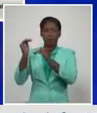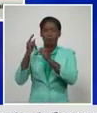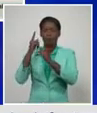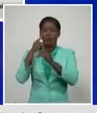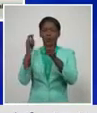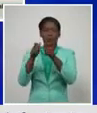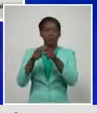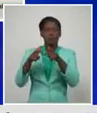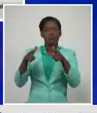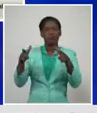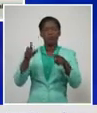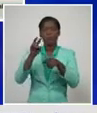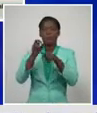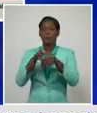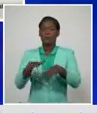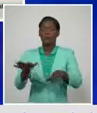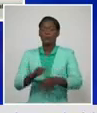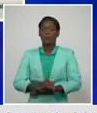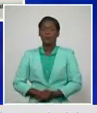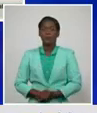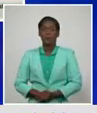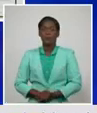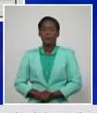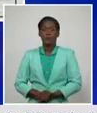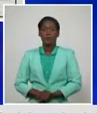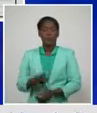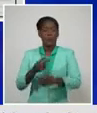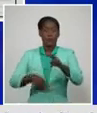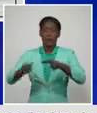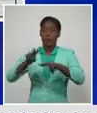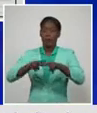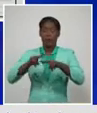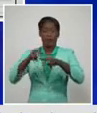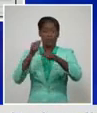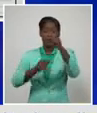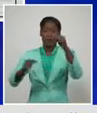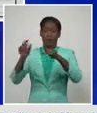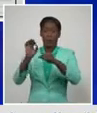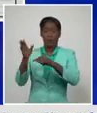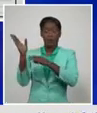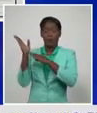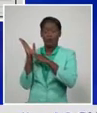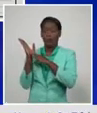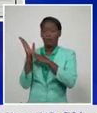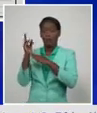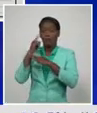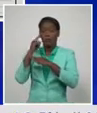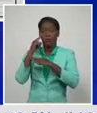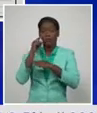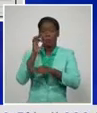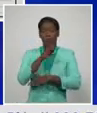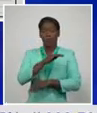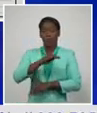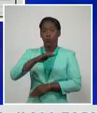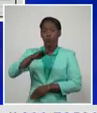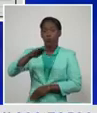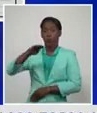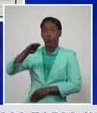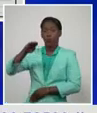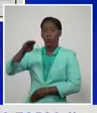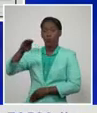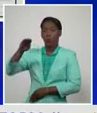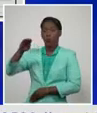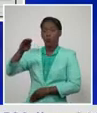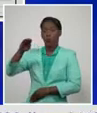superior. Rápidamente en La Habana podemos ver su gráfico donde la curva no logra